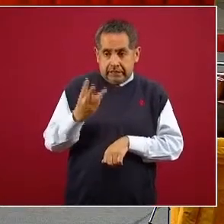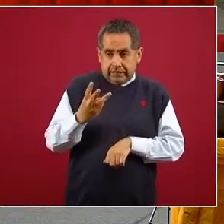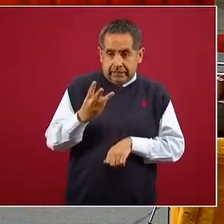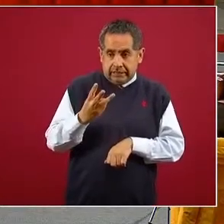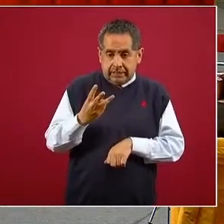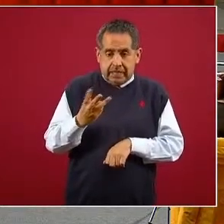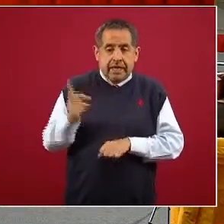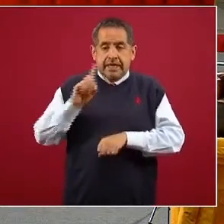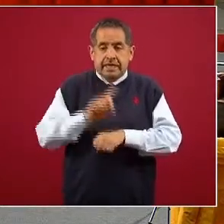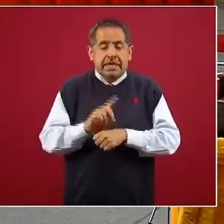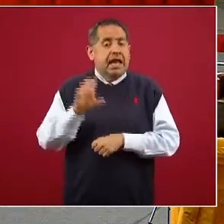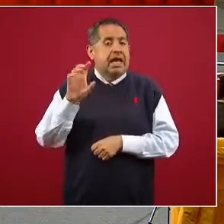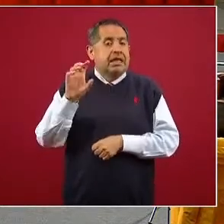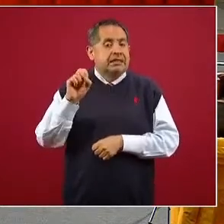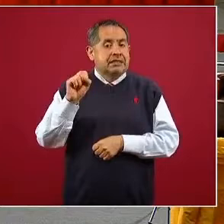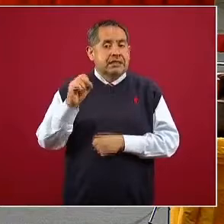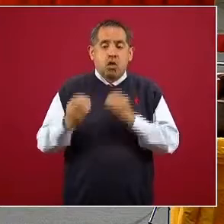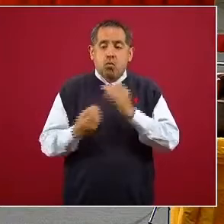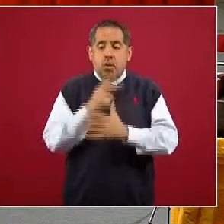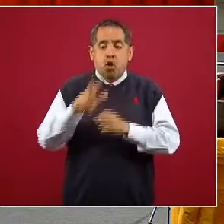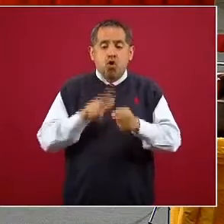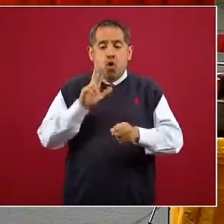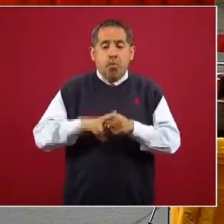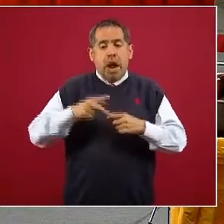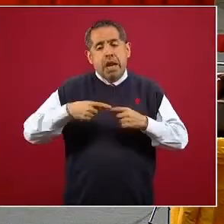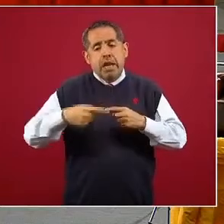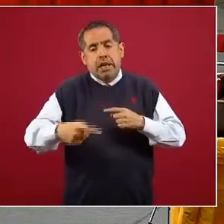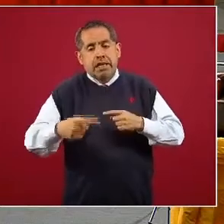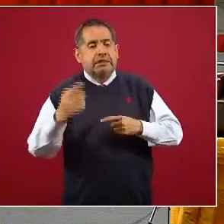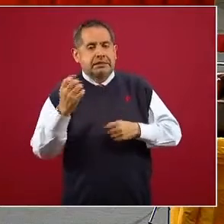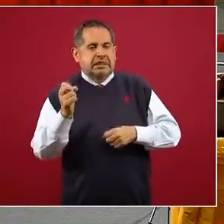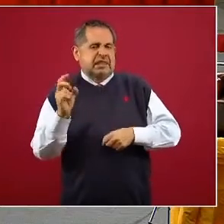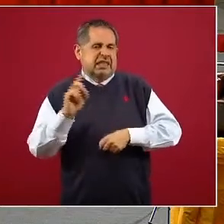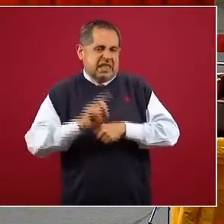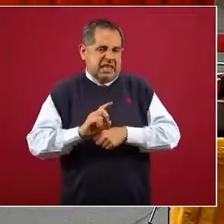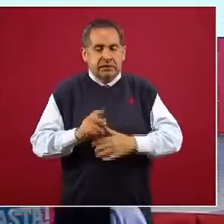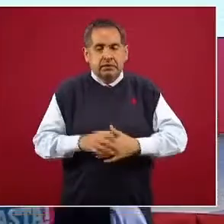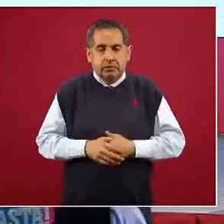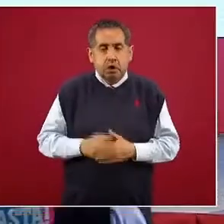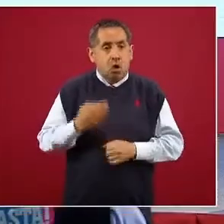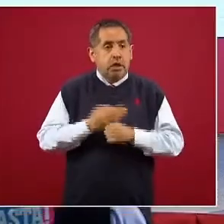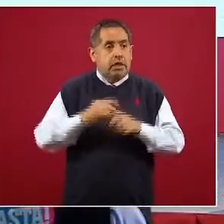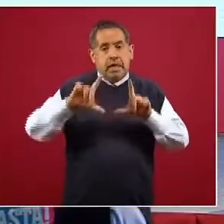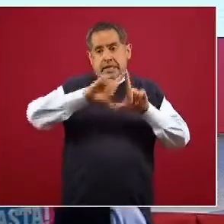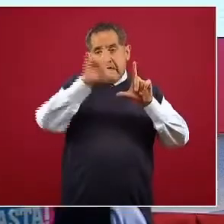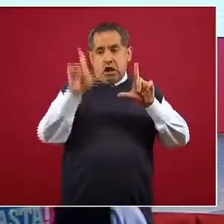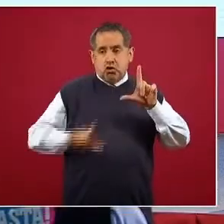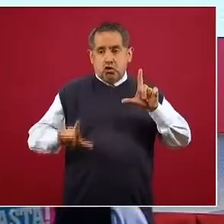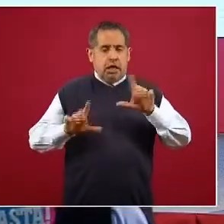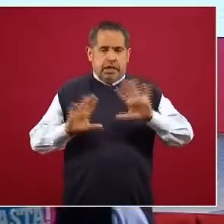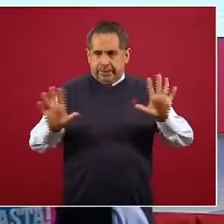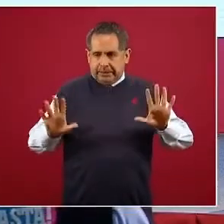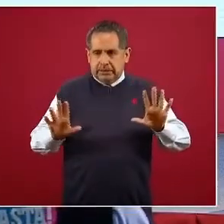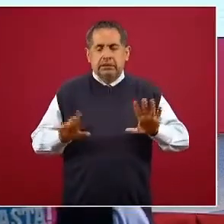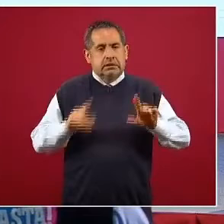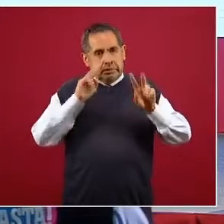la nueva normalidad. Hoy día presentaremos solamente el escenario nacional. Veamos las